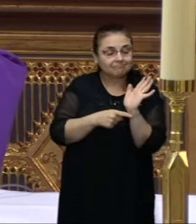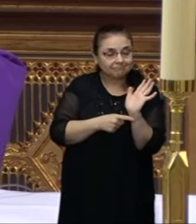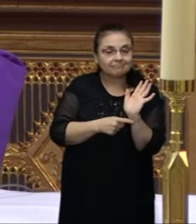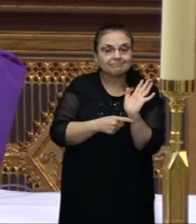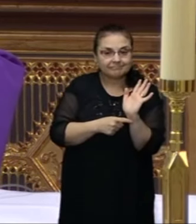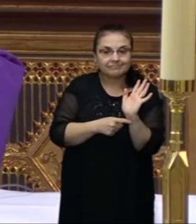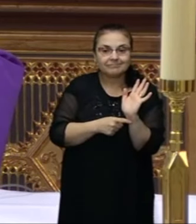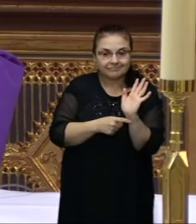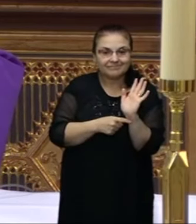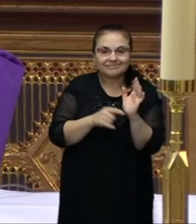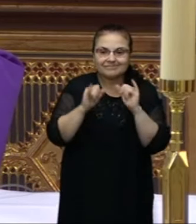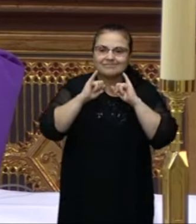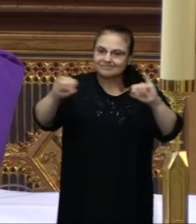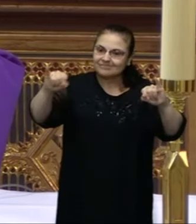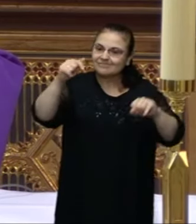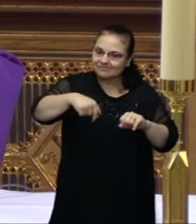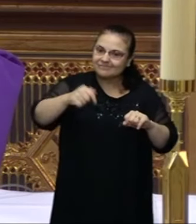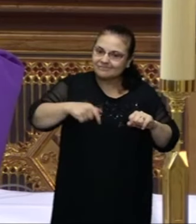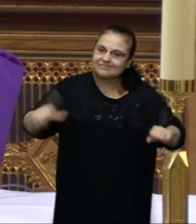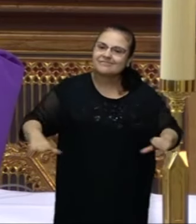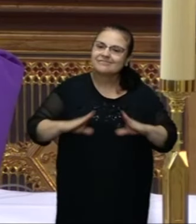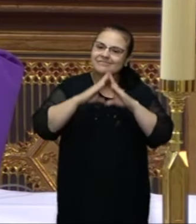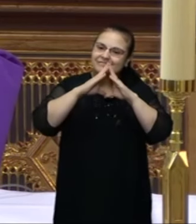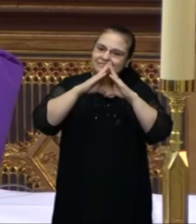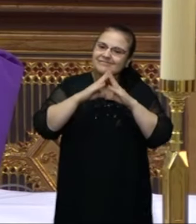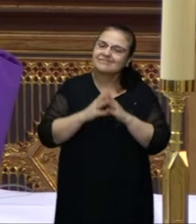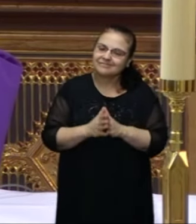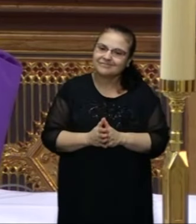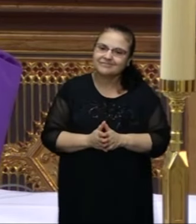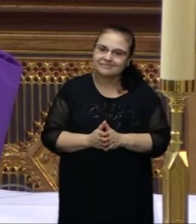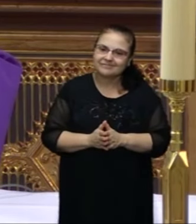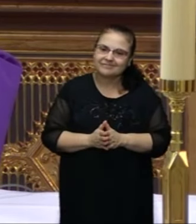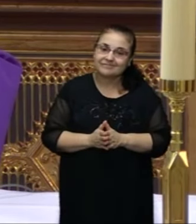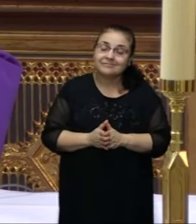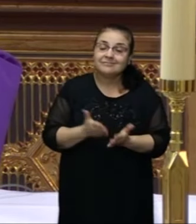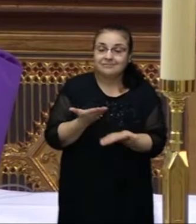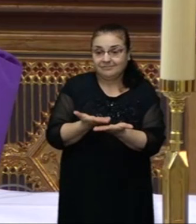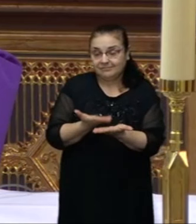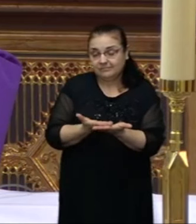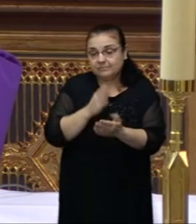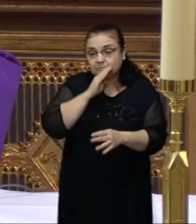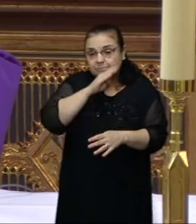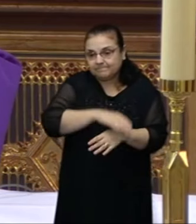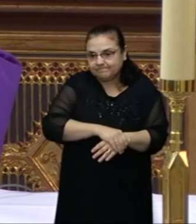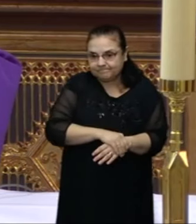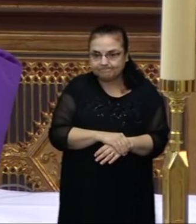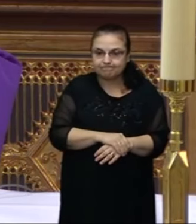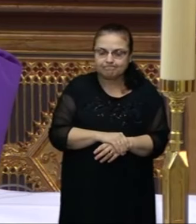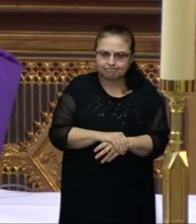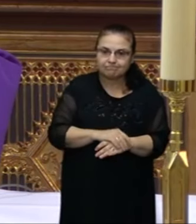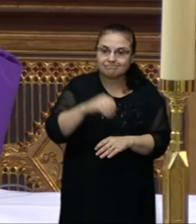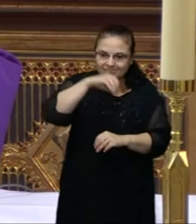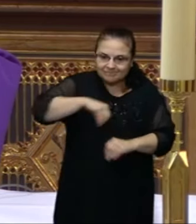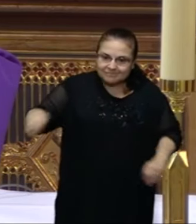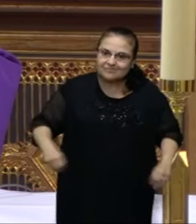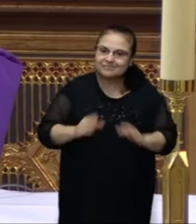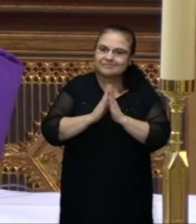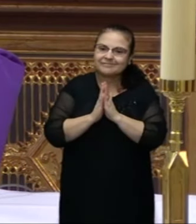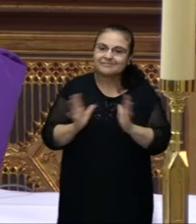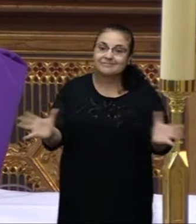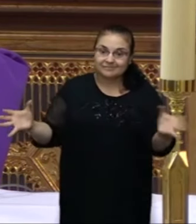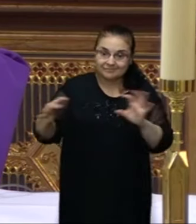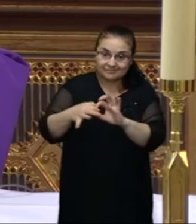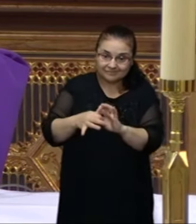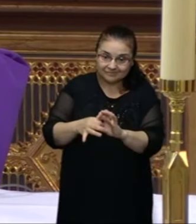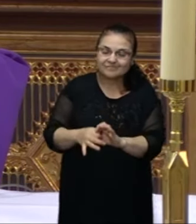presencia celebrando esta Eucaristía. Te pedimos humildemente que el Espíritu Santo congregue